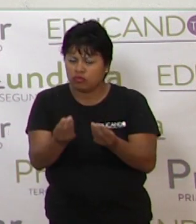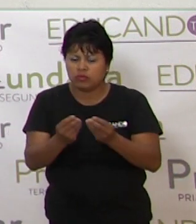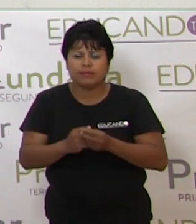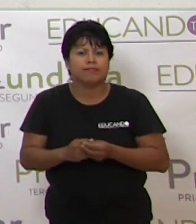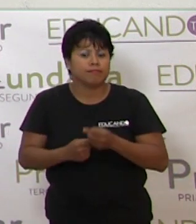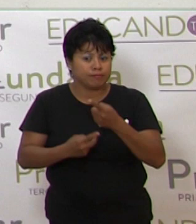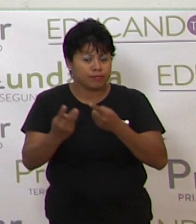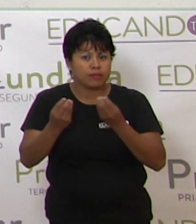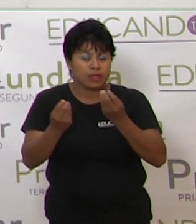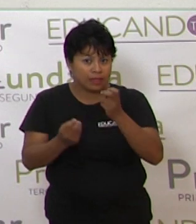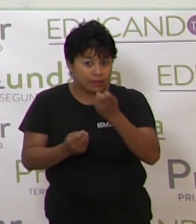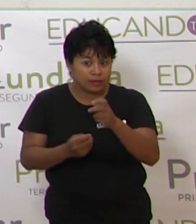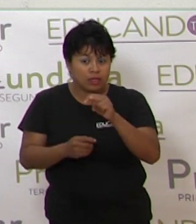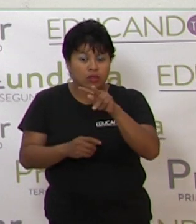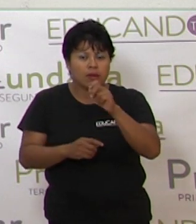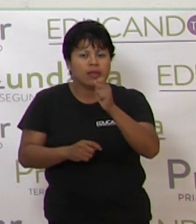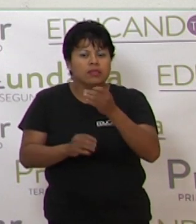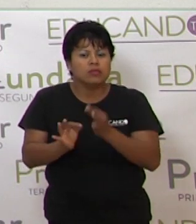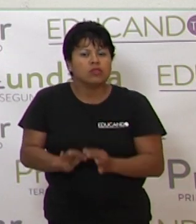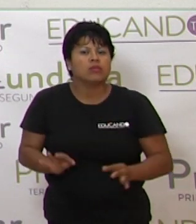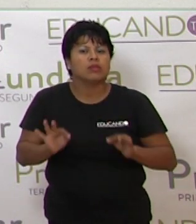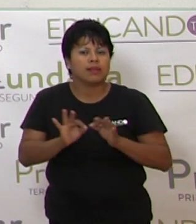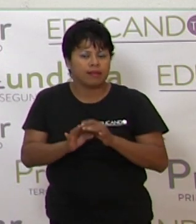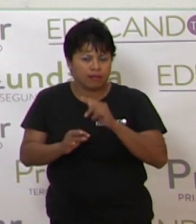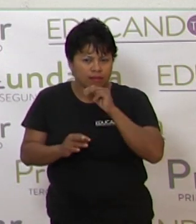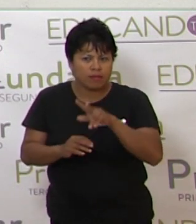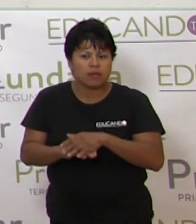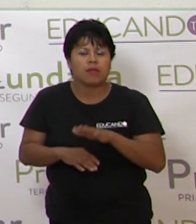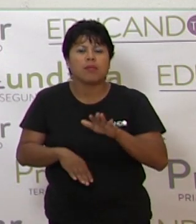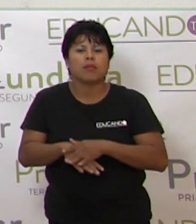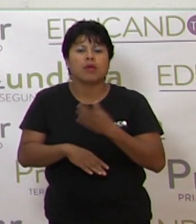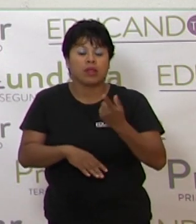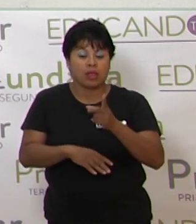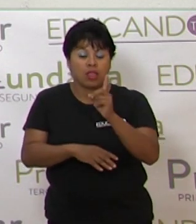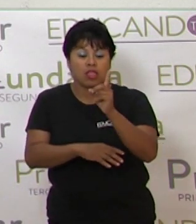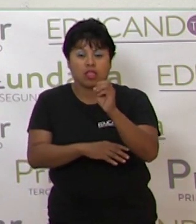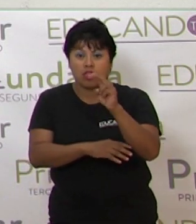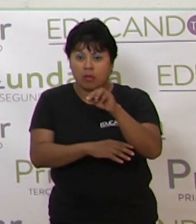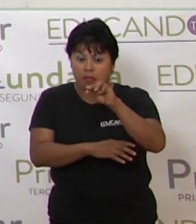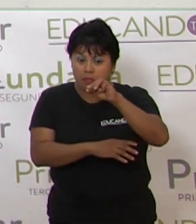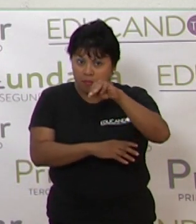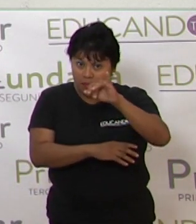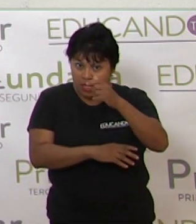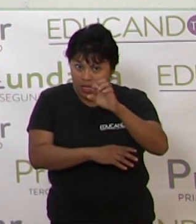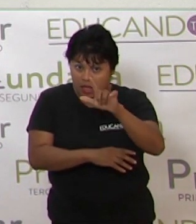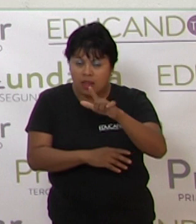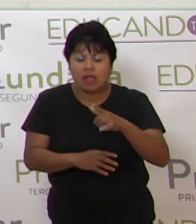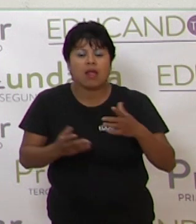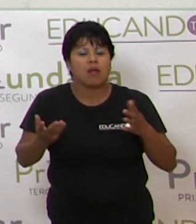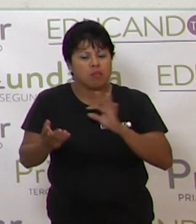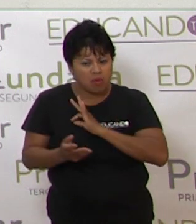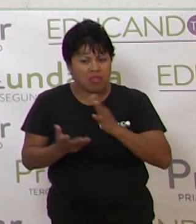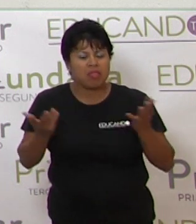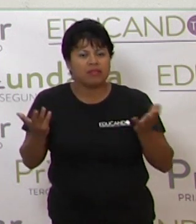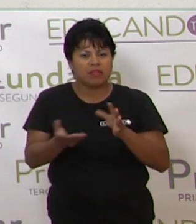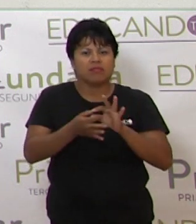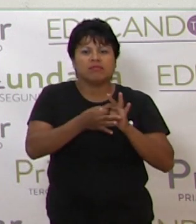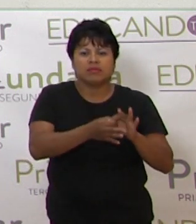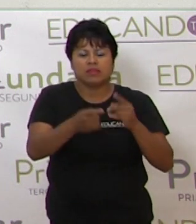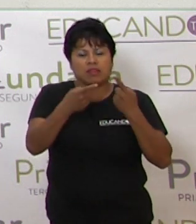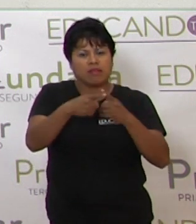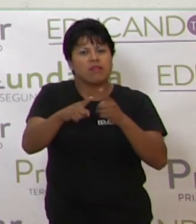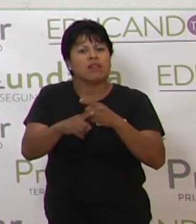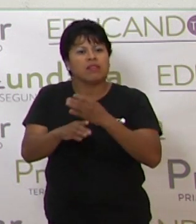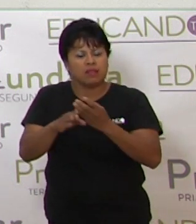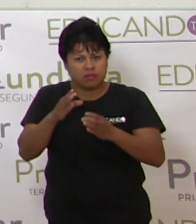esta novela es tan importante también, porque Don Miguel logra conjugar varios